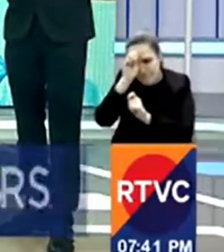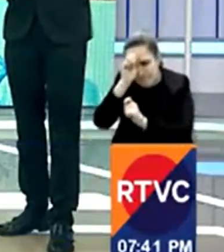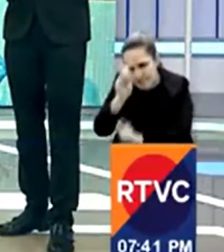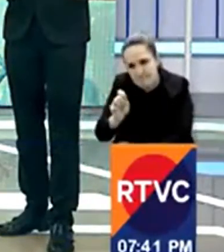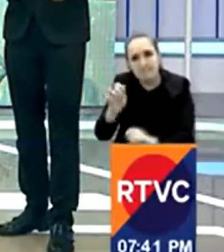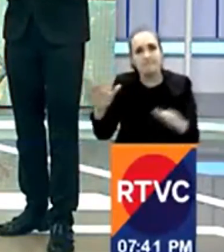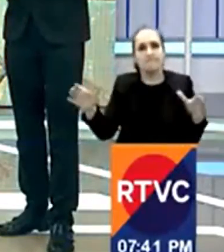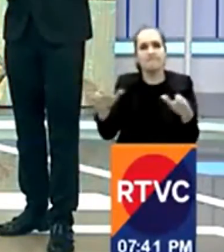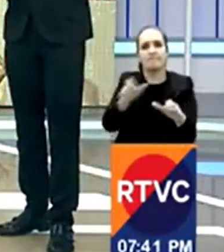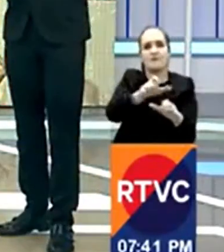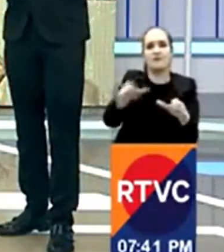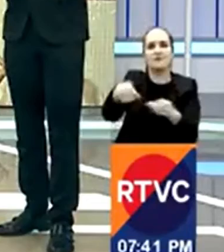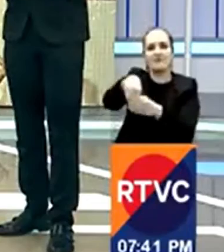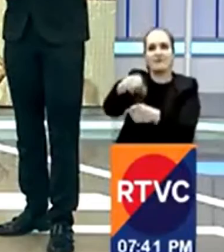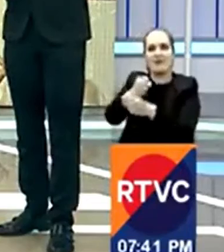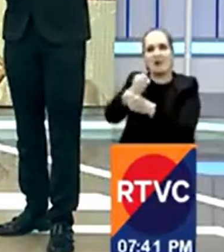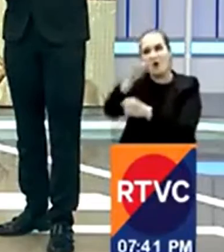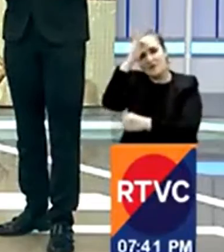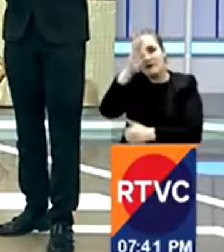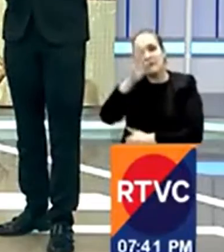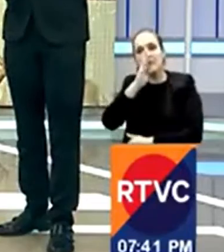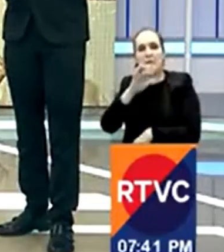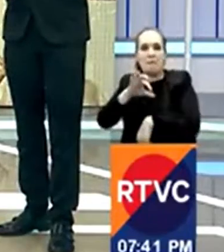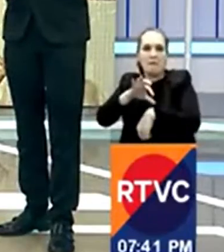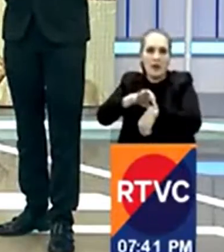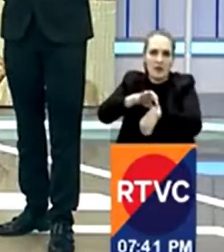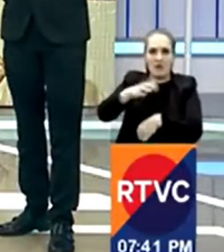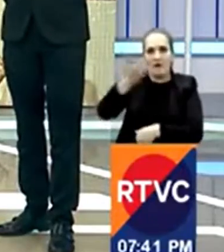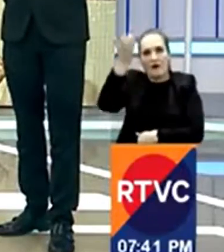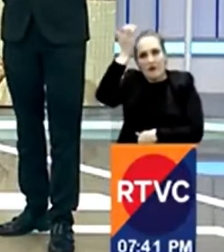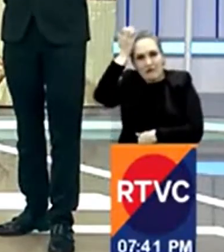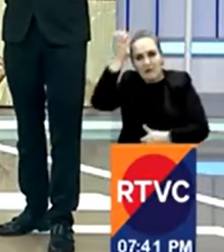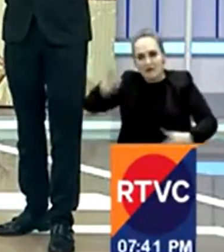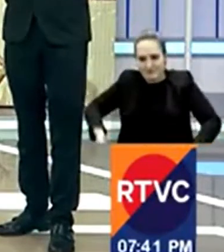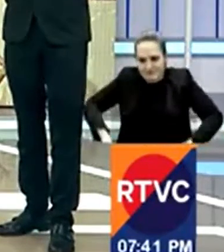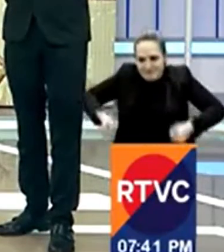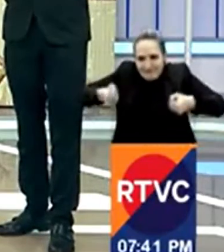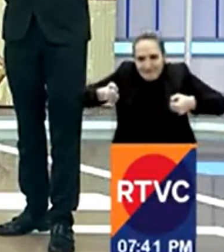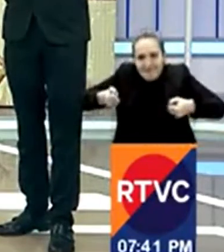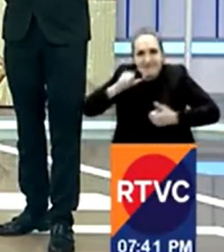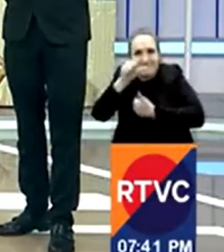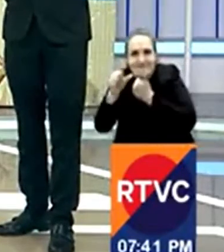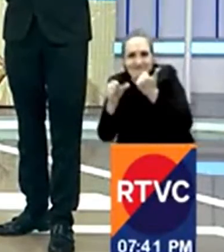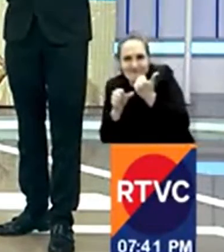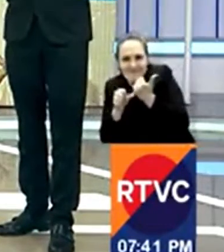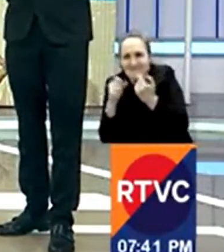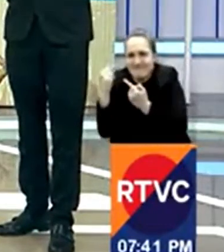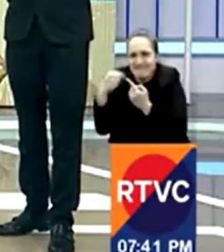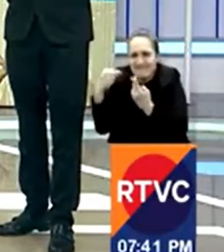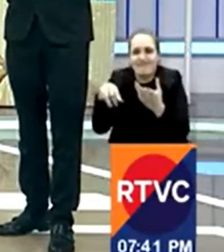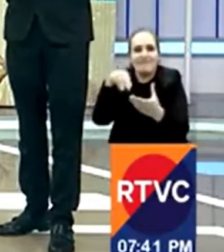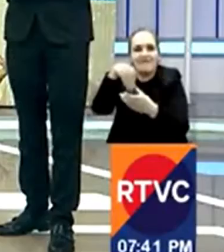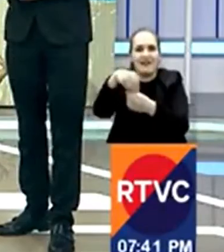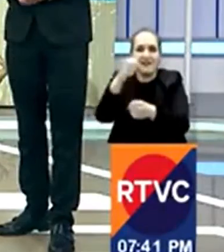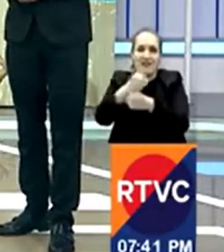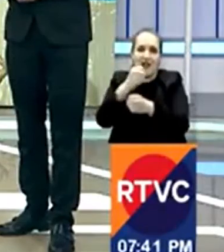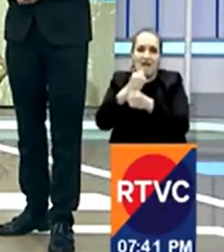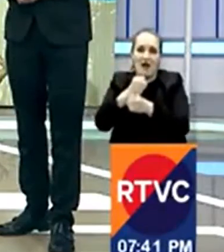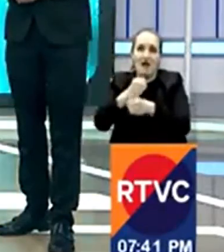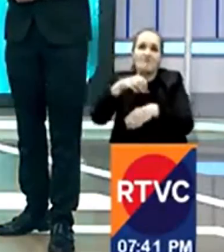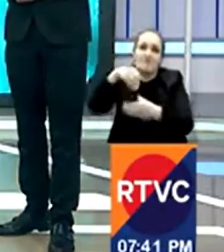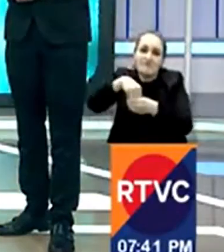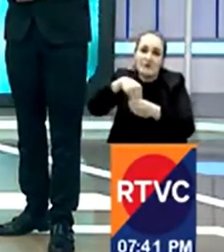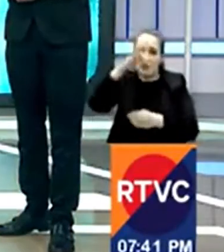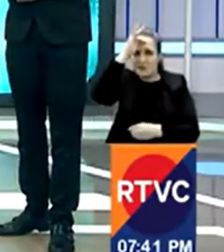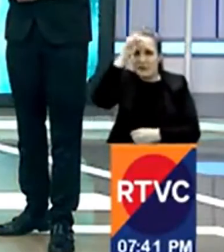salud, a los médicos, enfermeras, enfermeros, paramédicos y todos aquellos que fallecieron a causa de la enfermedad. Y es